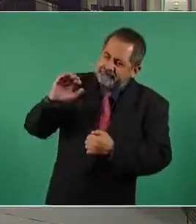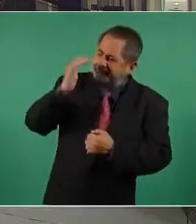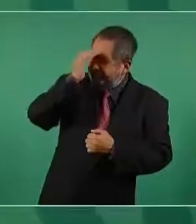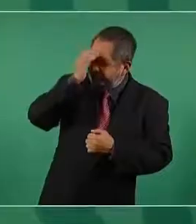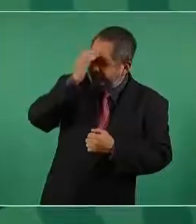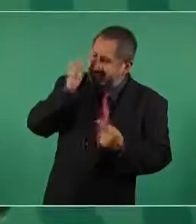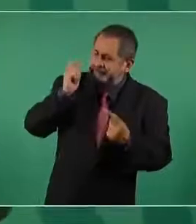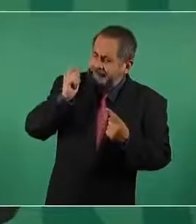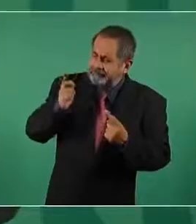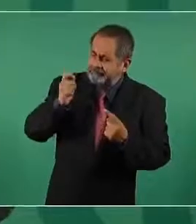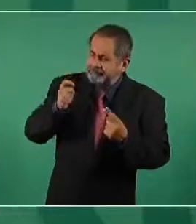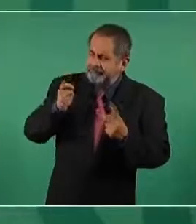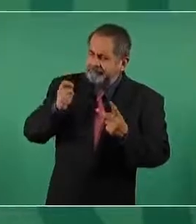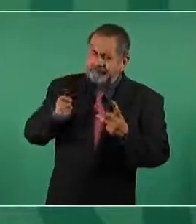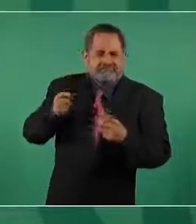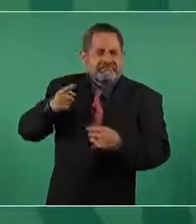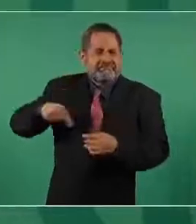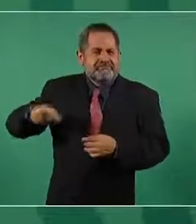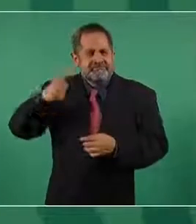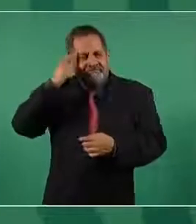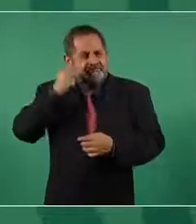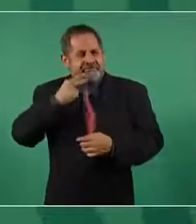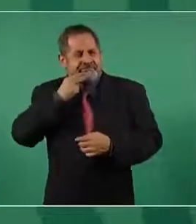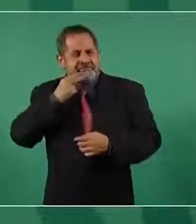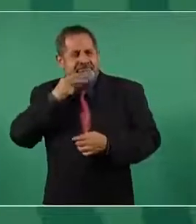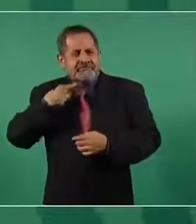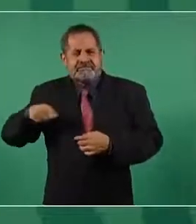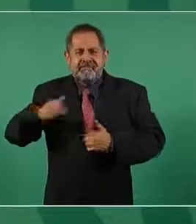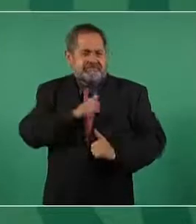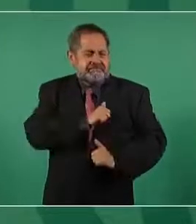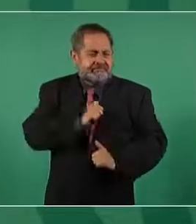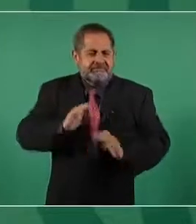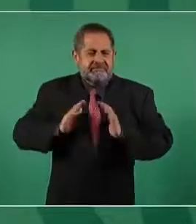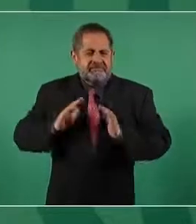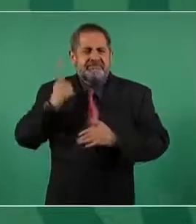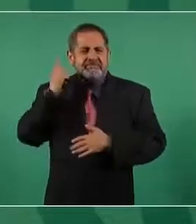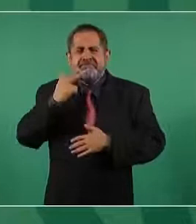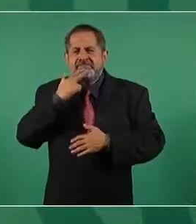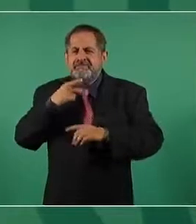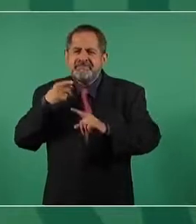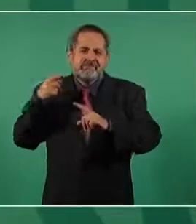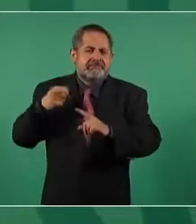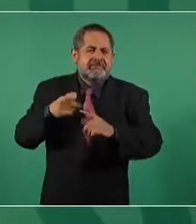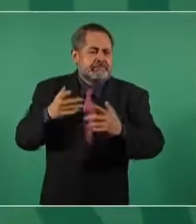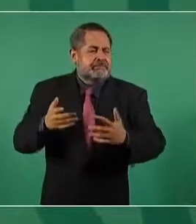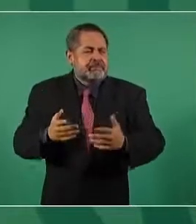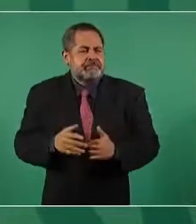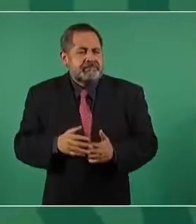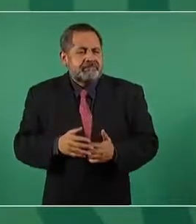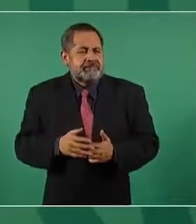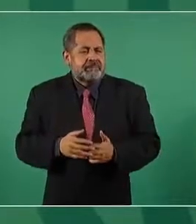cuál es la misión de las Fuerzas Armadas, porque